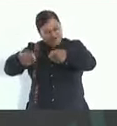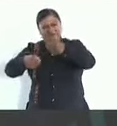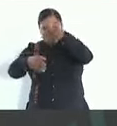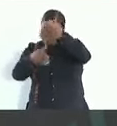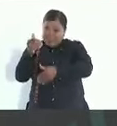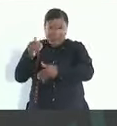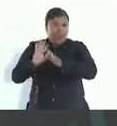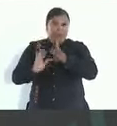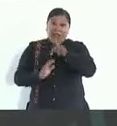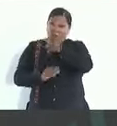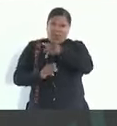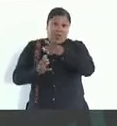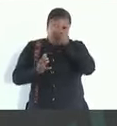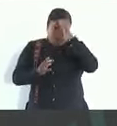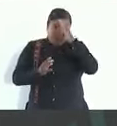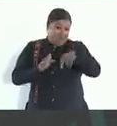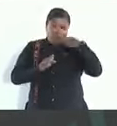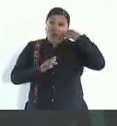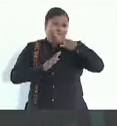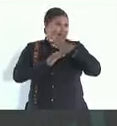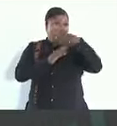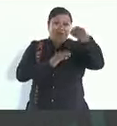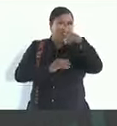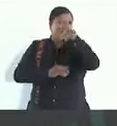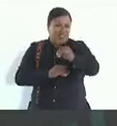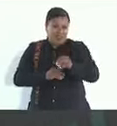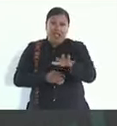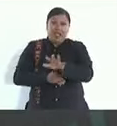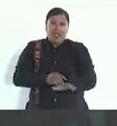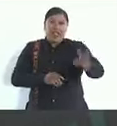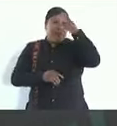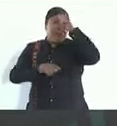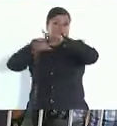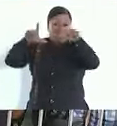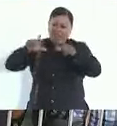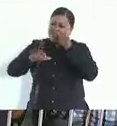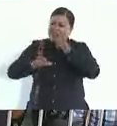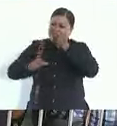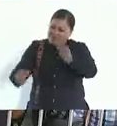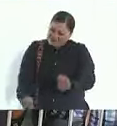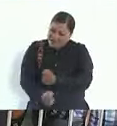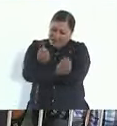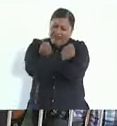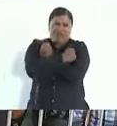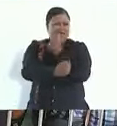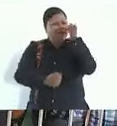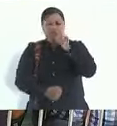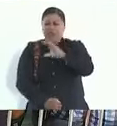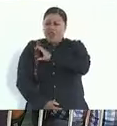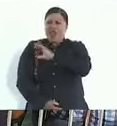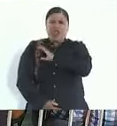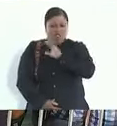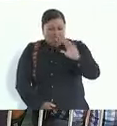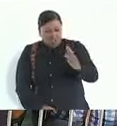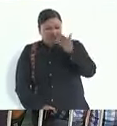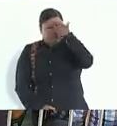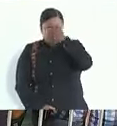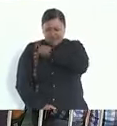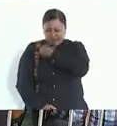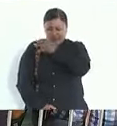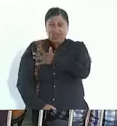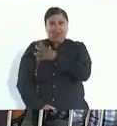se va de Oaxaca, no se puede ir. El pueblo de México lo abrazará y lo tendrá siempre presente. Y qué